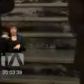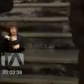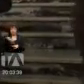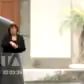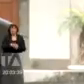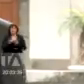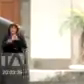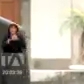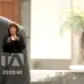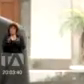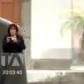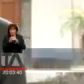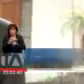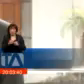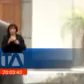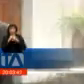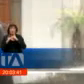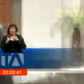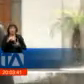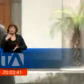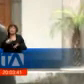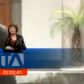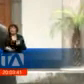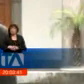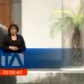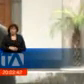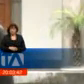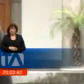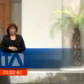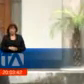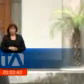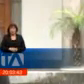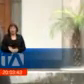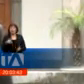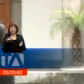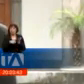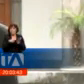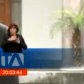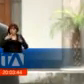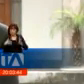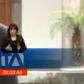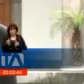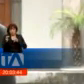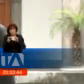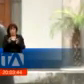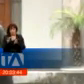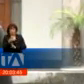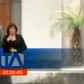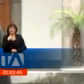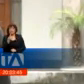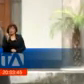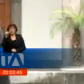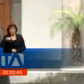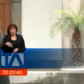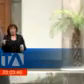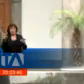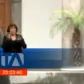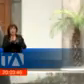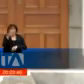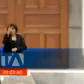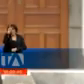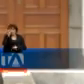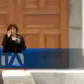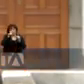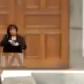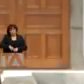primer diálogo. El señor ministro de Finanzas ha planteado analizar esta posibilidad de cerrar las deudas mediante la emisión de